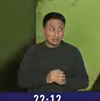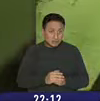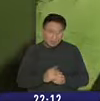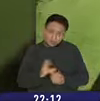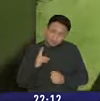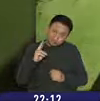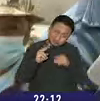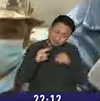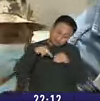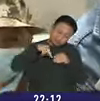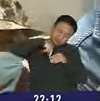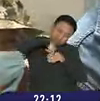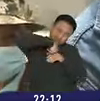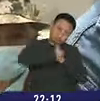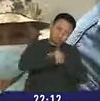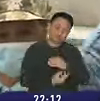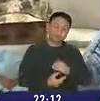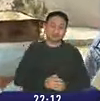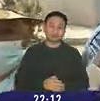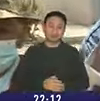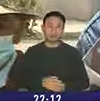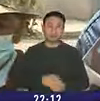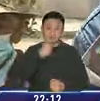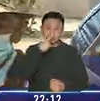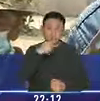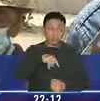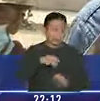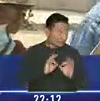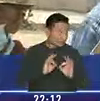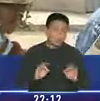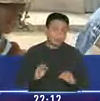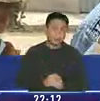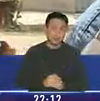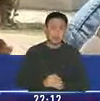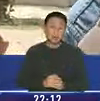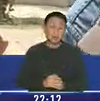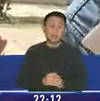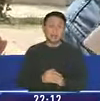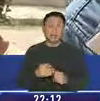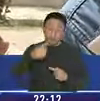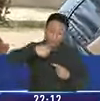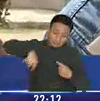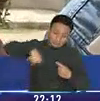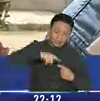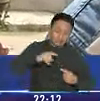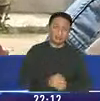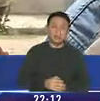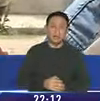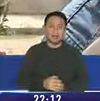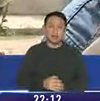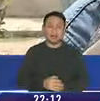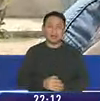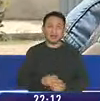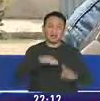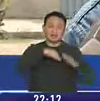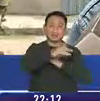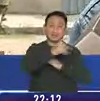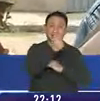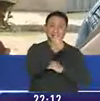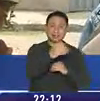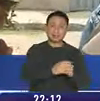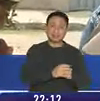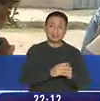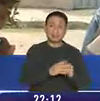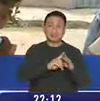ingresa. Y ya cuando ya ve que ya no hay nadie, vuelta ahí si ya ingresa. Ingresa, toma el dinero y se sale